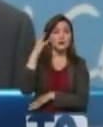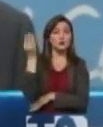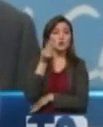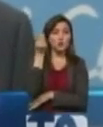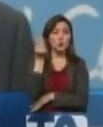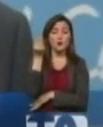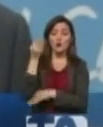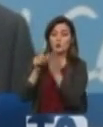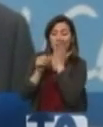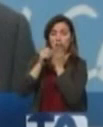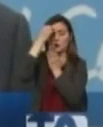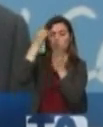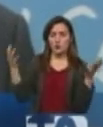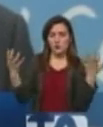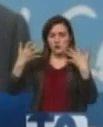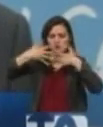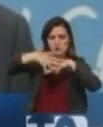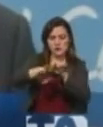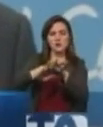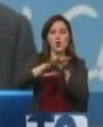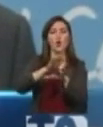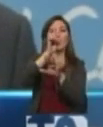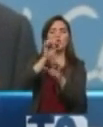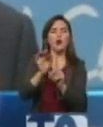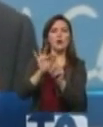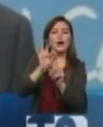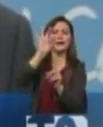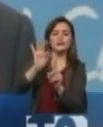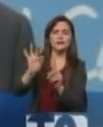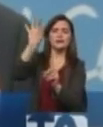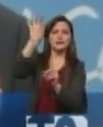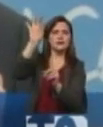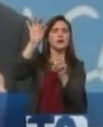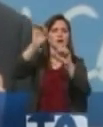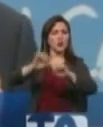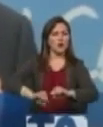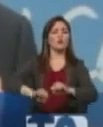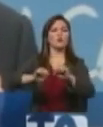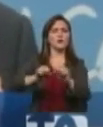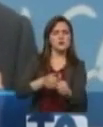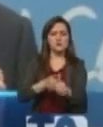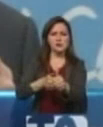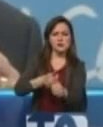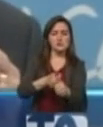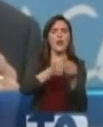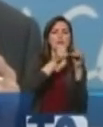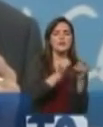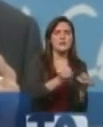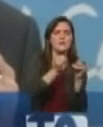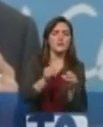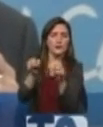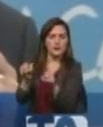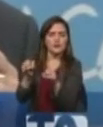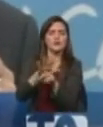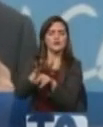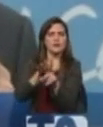Ministerio, para generar una estadística que nos permita a nosotros hacer el seguimiento de cada uno de estos